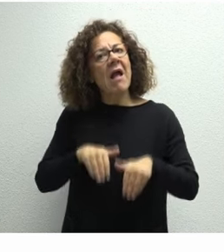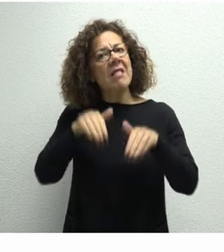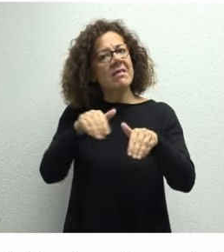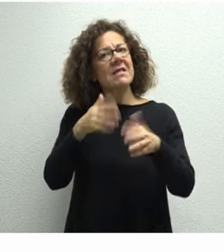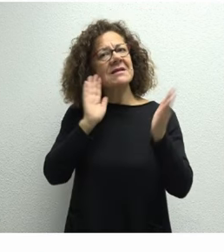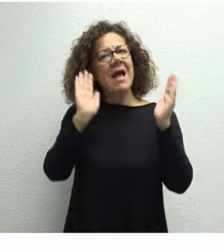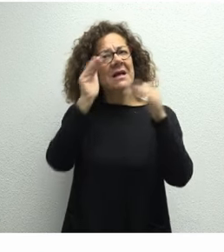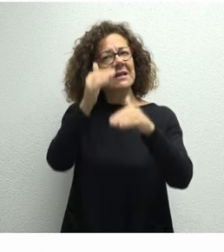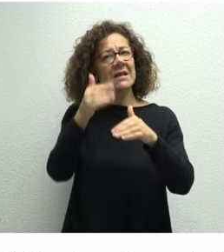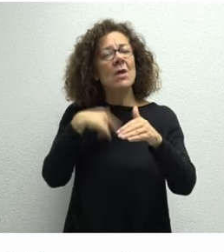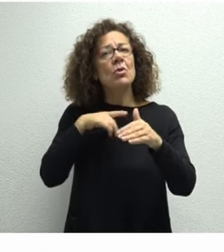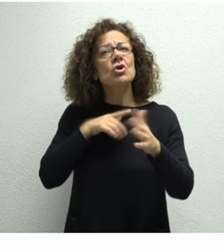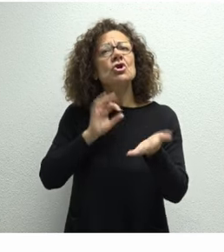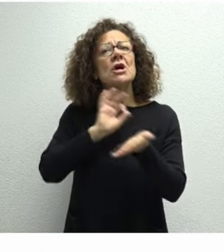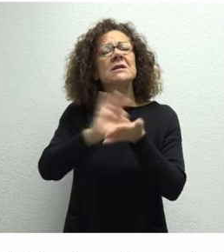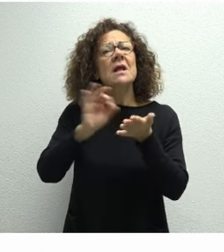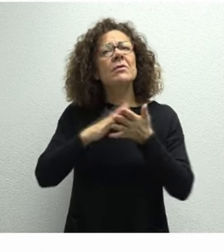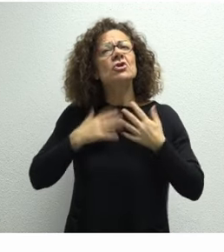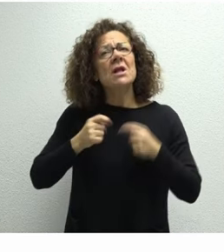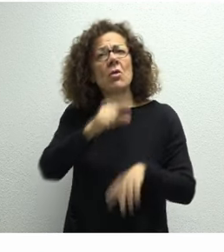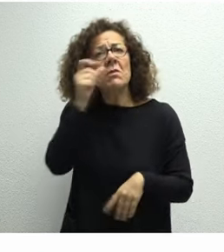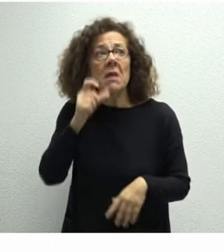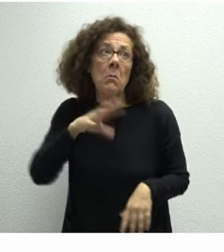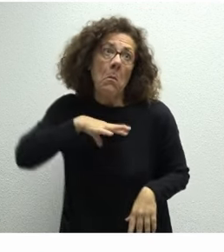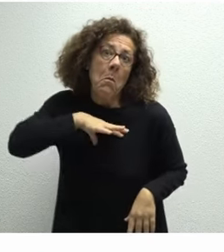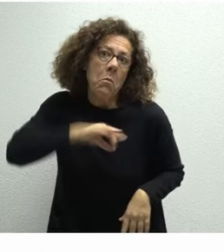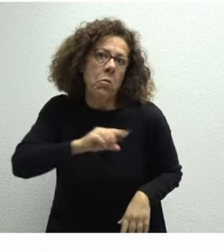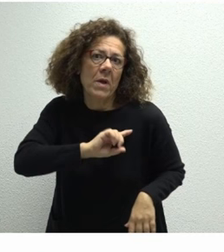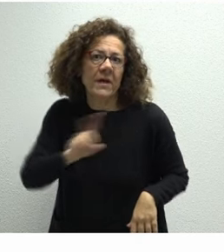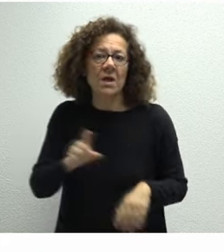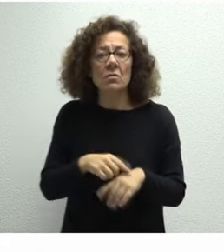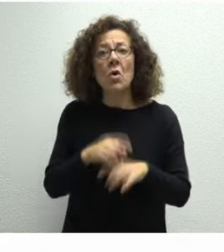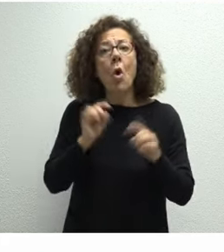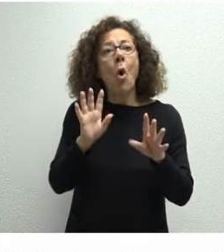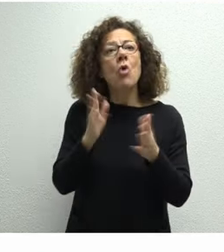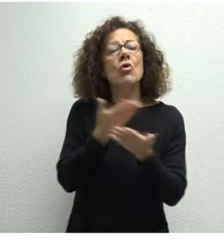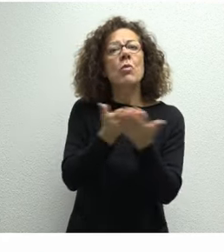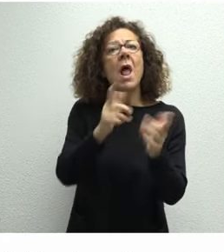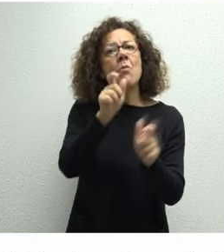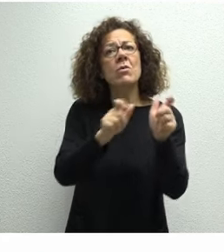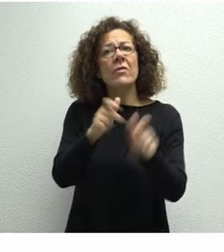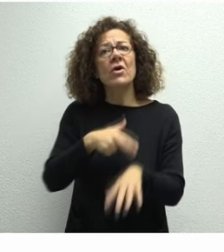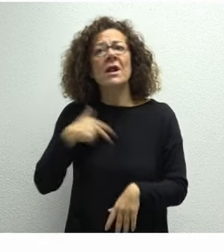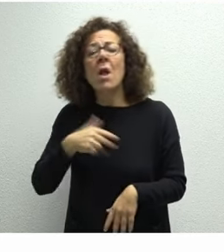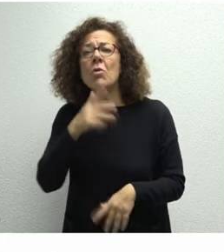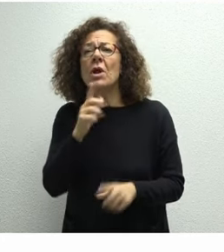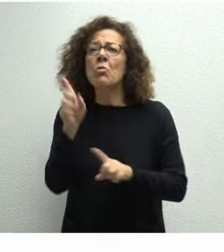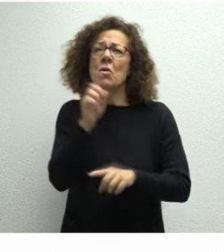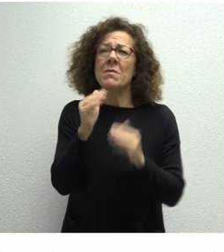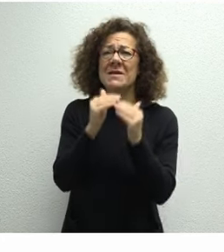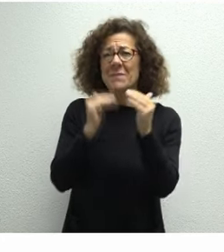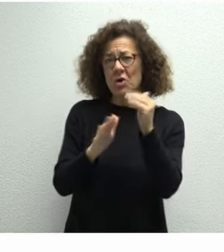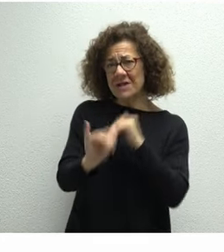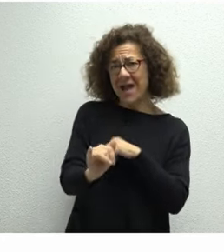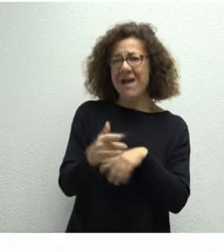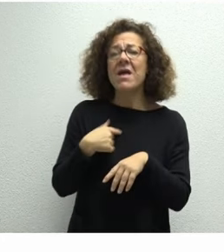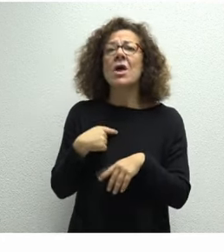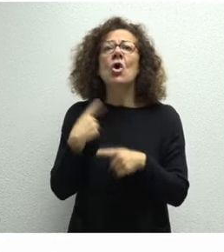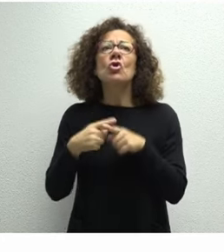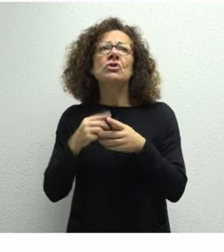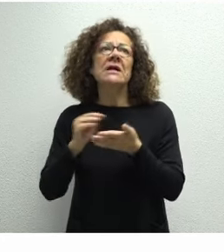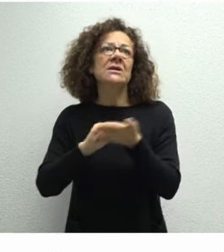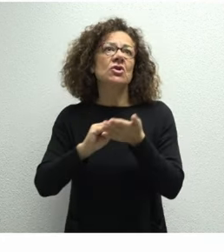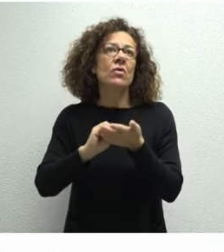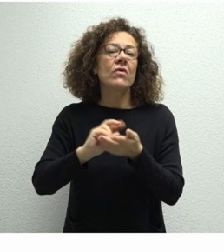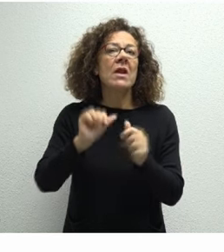atendidas por los servicios de salud mental quizás no con la población en general porque hay problemas menores hay problemas que se resuelven de otra